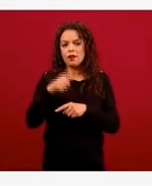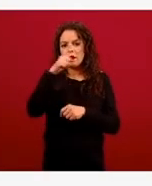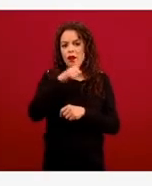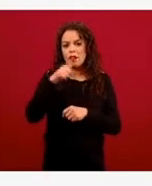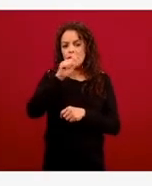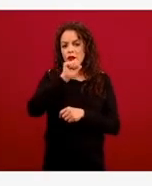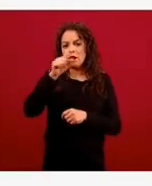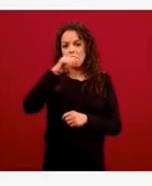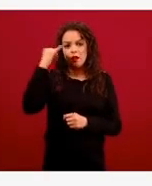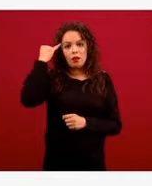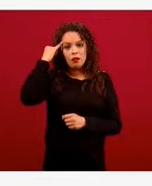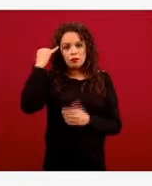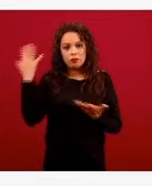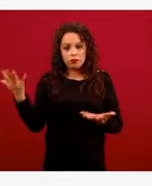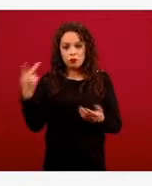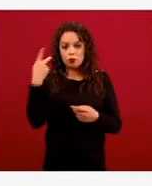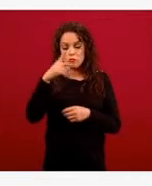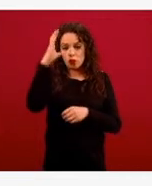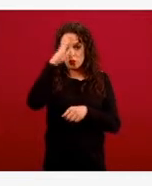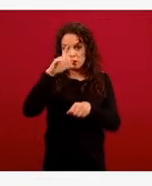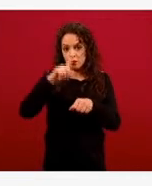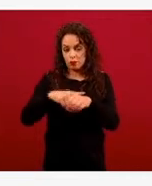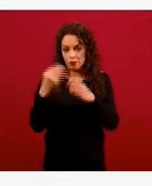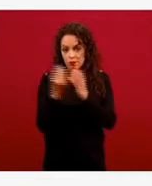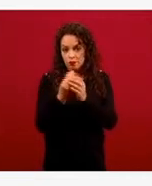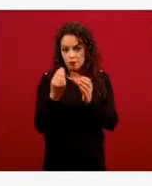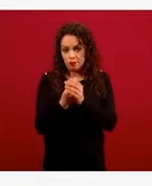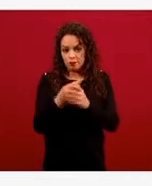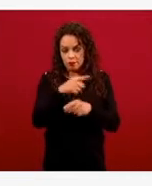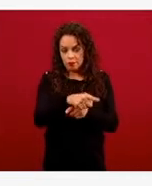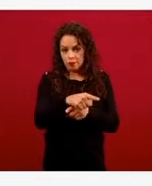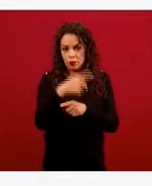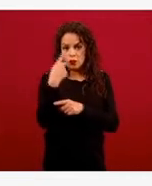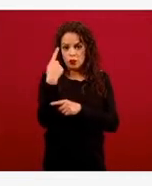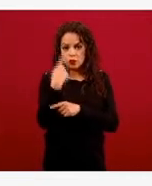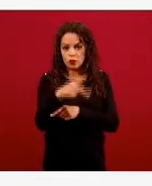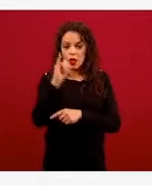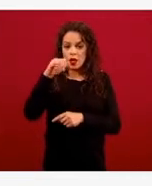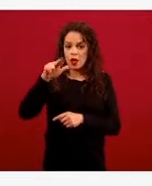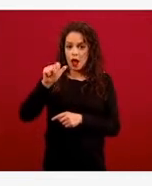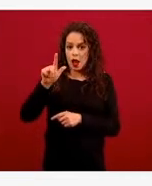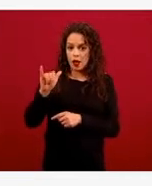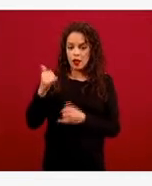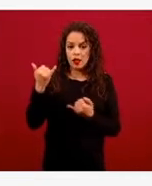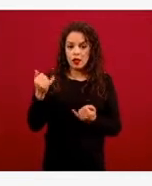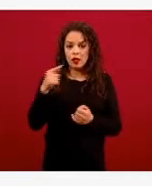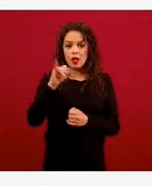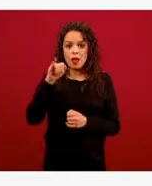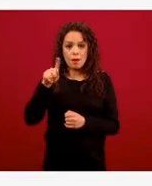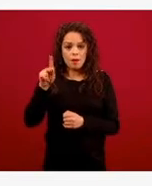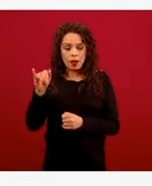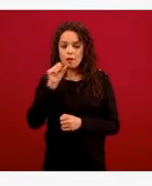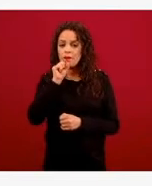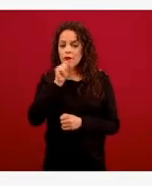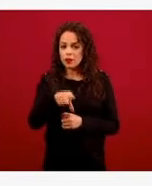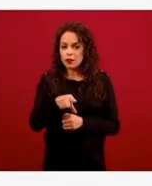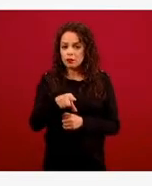indigenous languages some materials that, according to what the Institute for